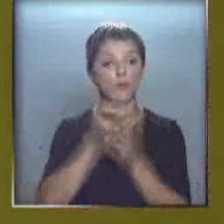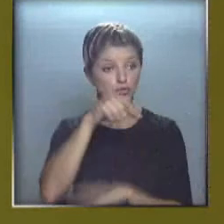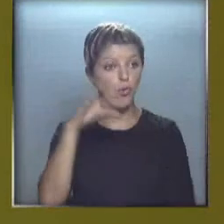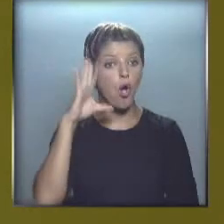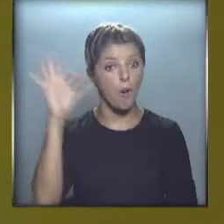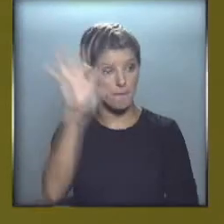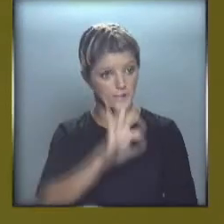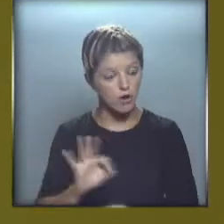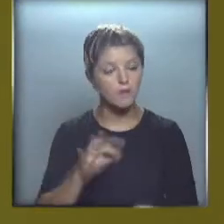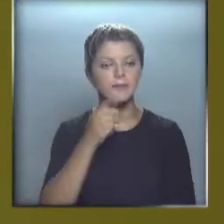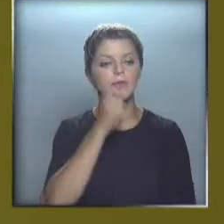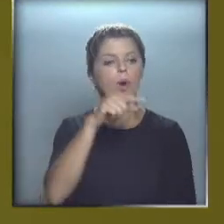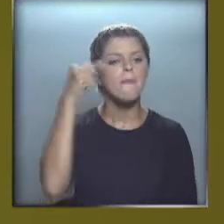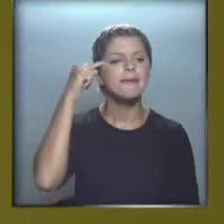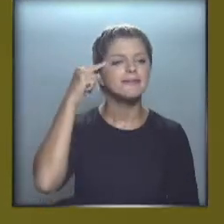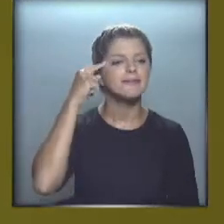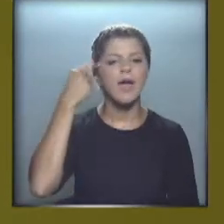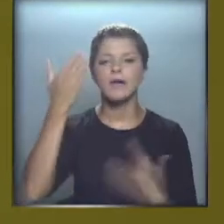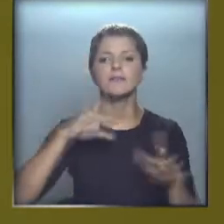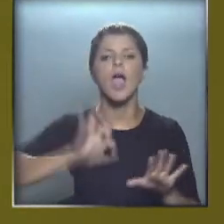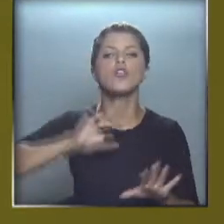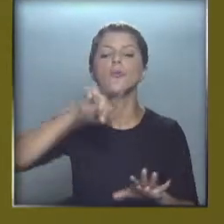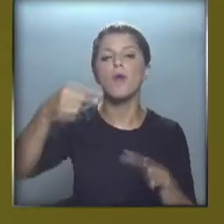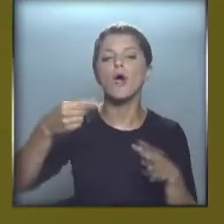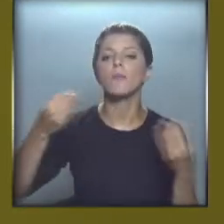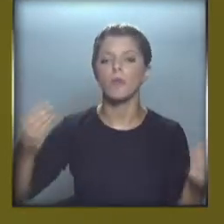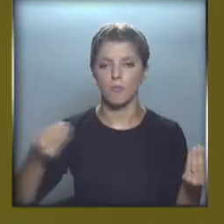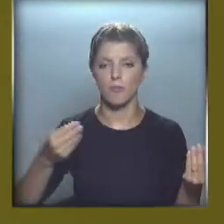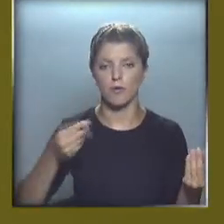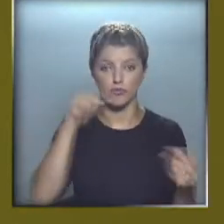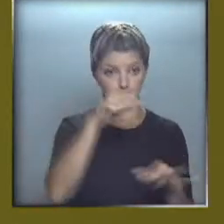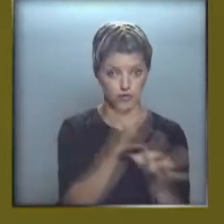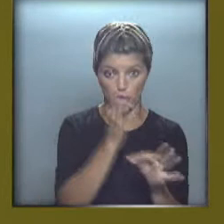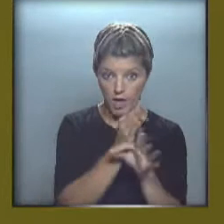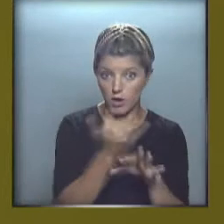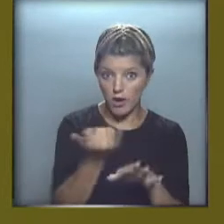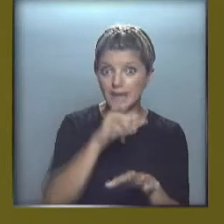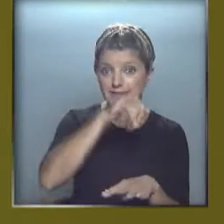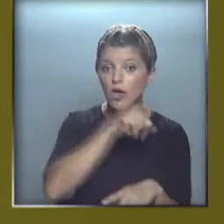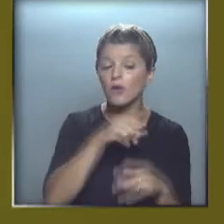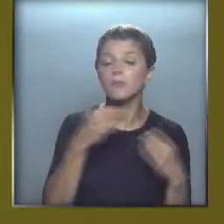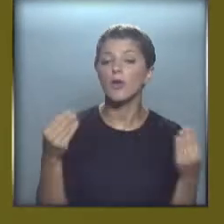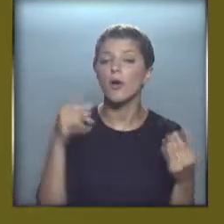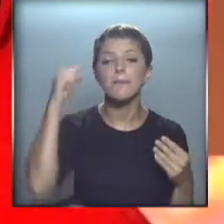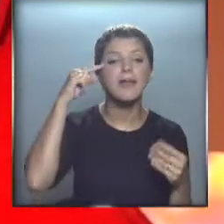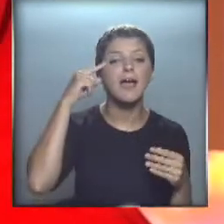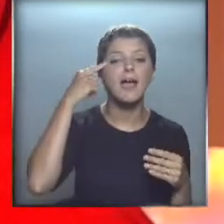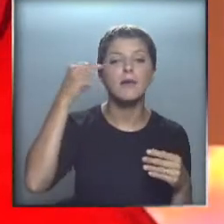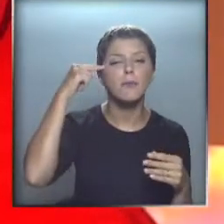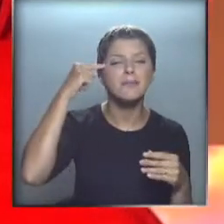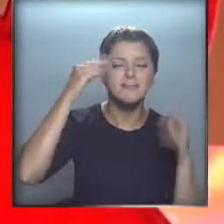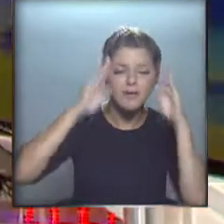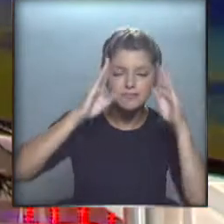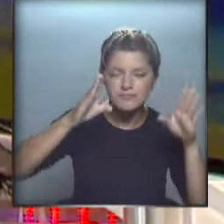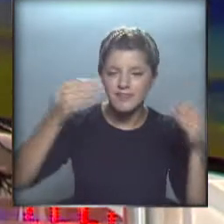todo esto? ¿Qué espera de su colegio para el año que viene? No sé, en su colegio no creo que haya, o sí, no sé, pero ¿qué espera para una buena